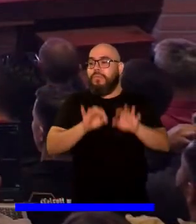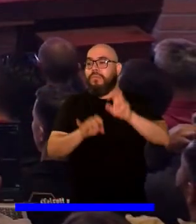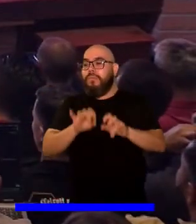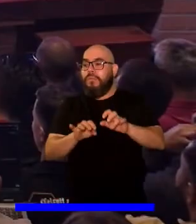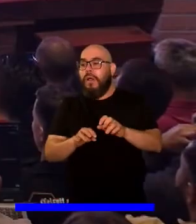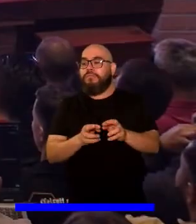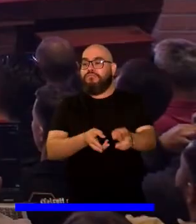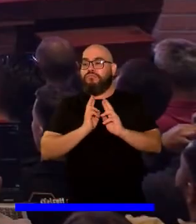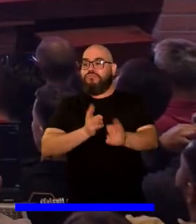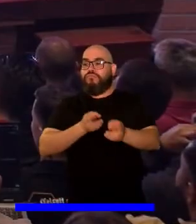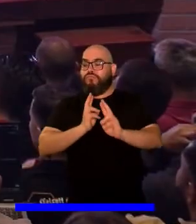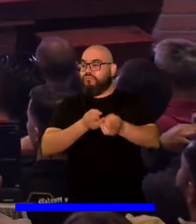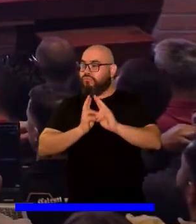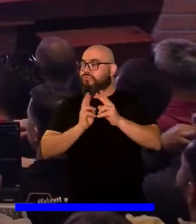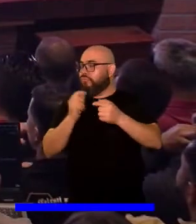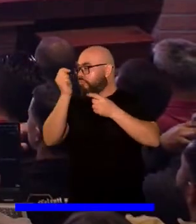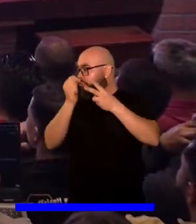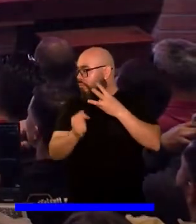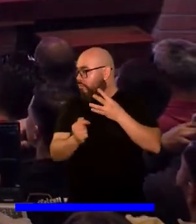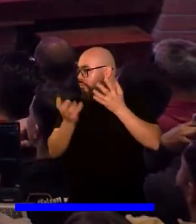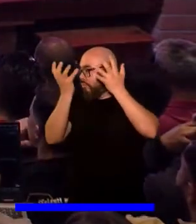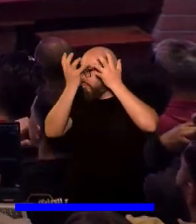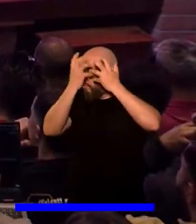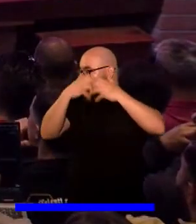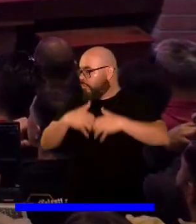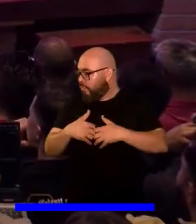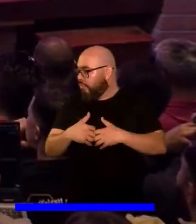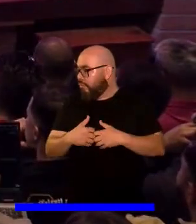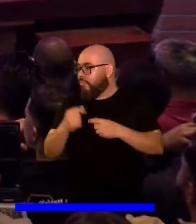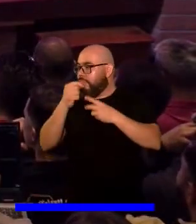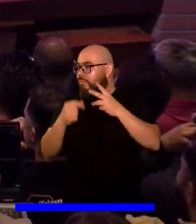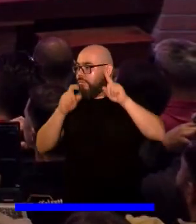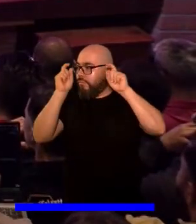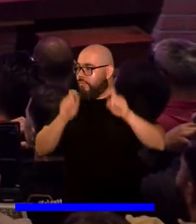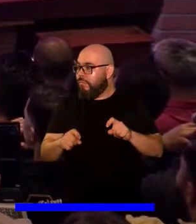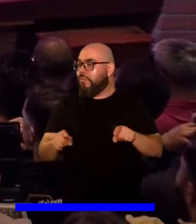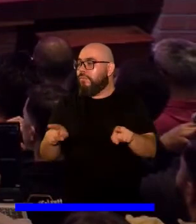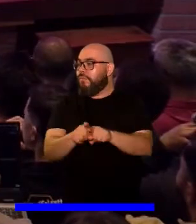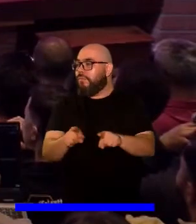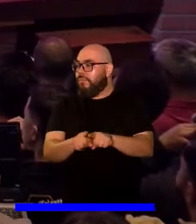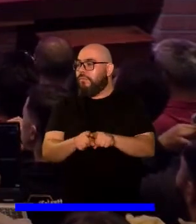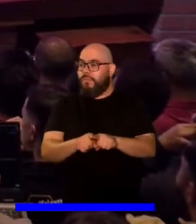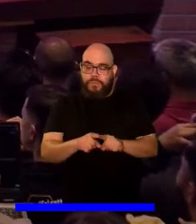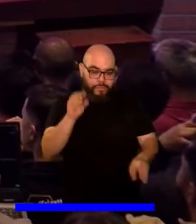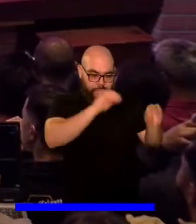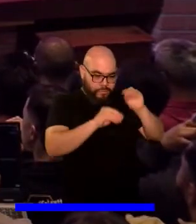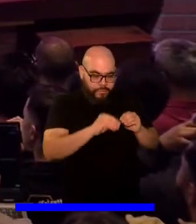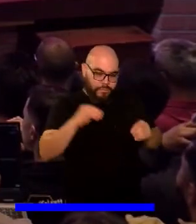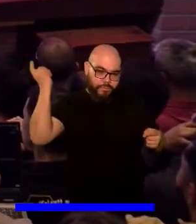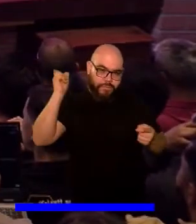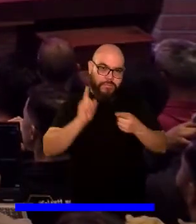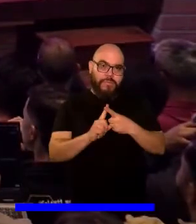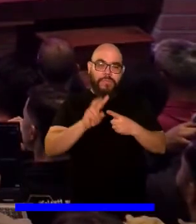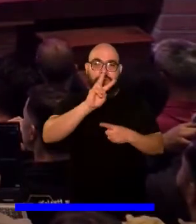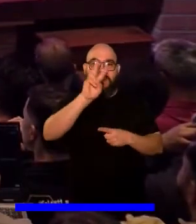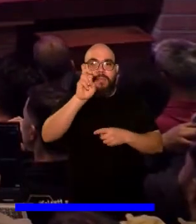respuestas. Pero para que esto funcione, se ha tenido que hacer un desarrollo gigante desde hace unos 27 años alrededor